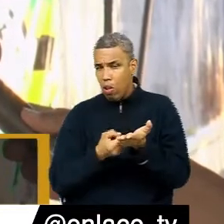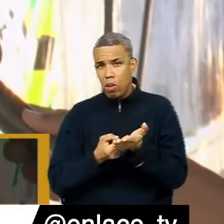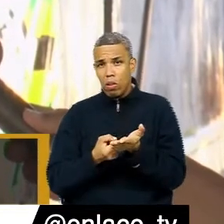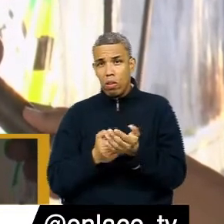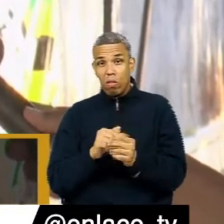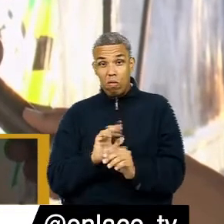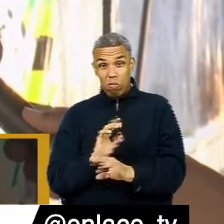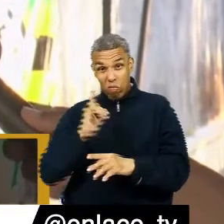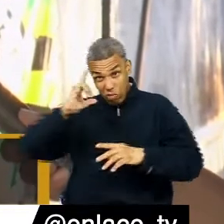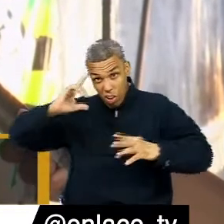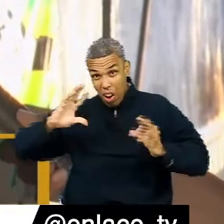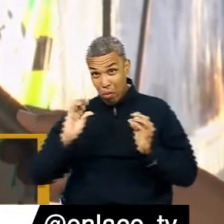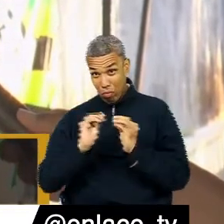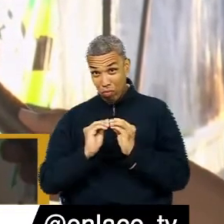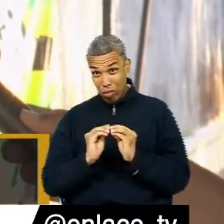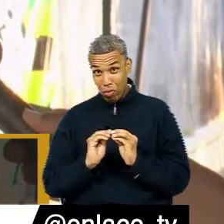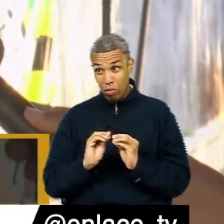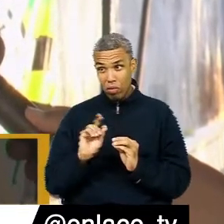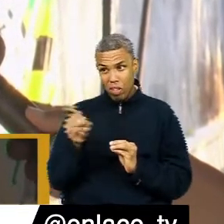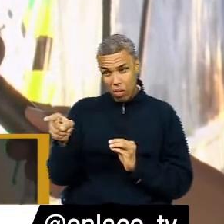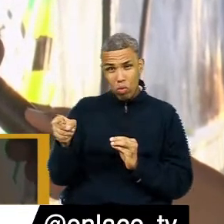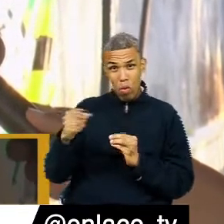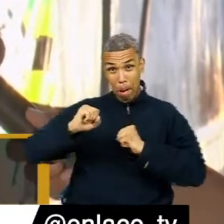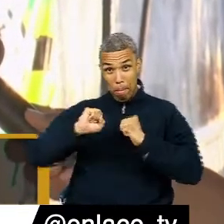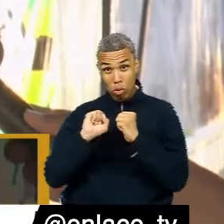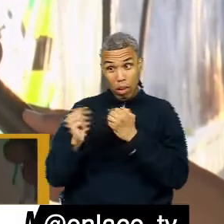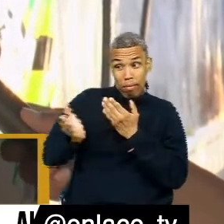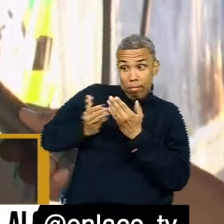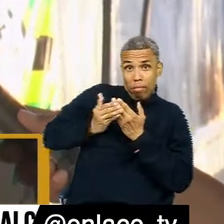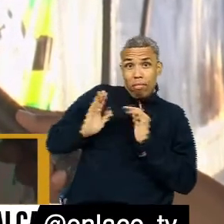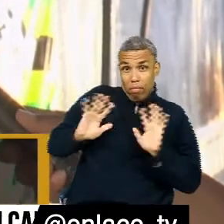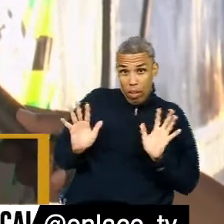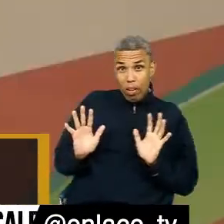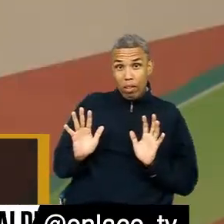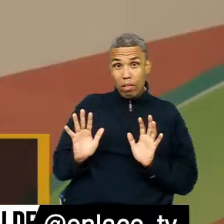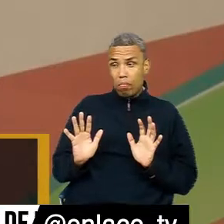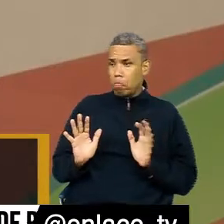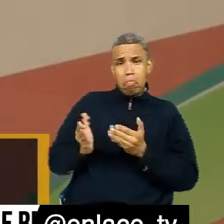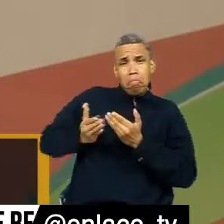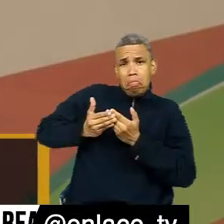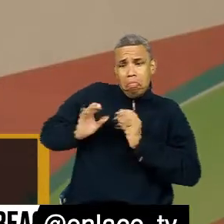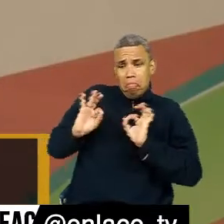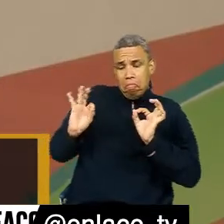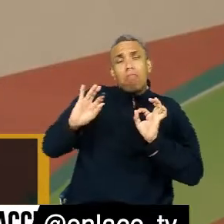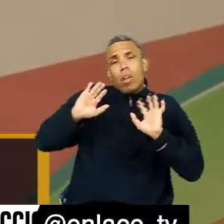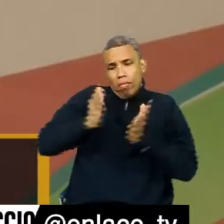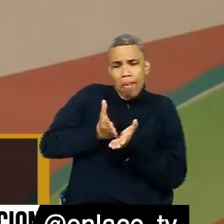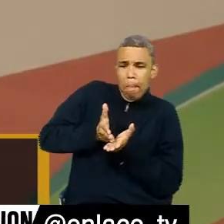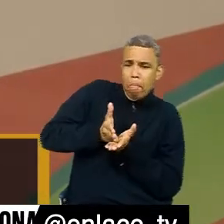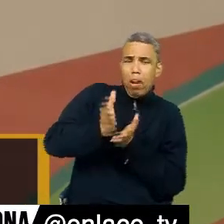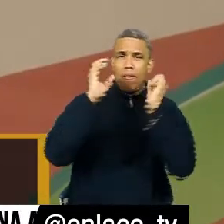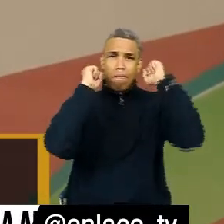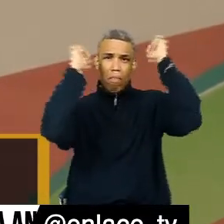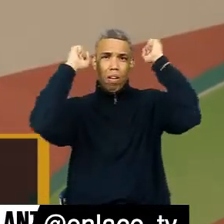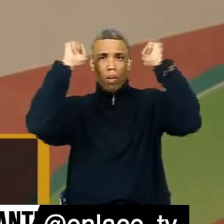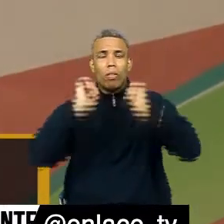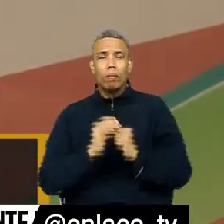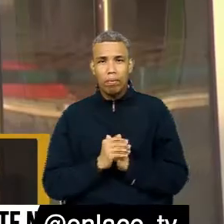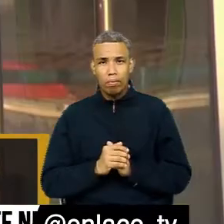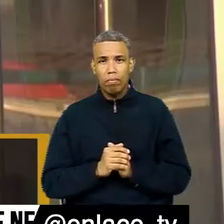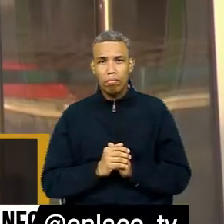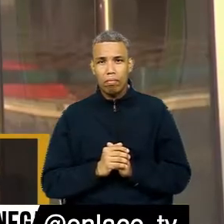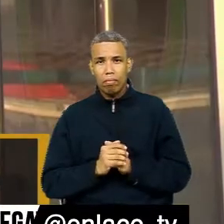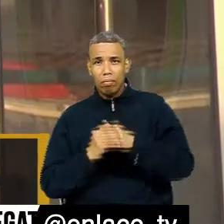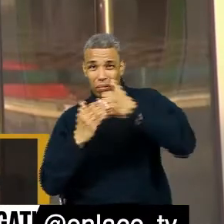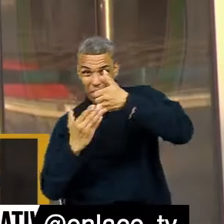no, pues realmente no nos han garantizado nada, por lo tanto continuamos pues en el movimiento de paro indefinido. No es cierto, sostiene Navarro, que en algunos centros